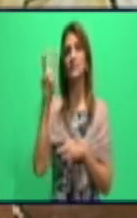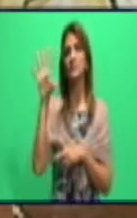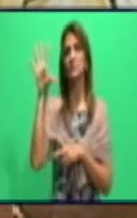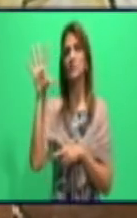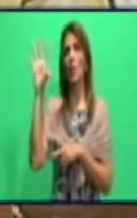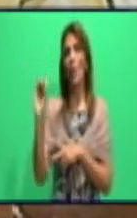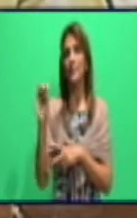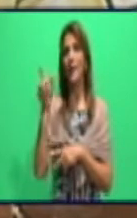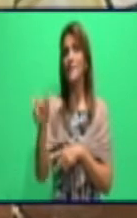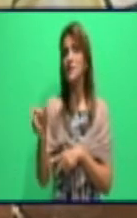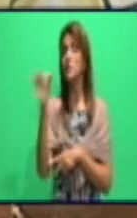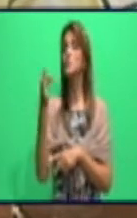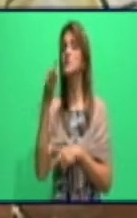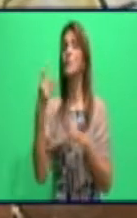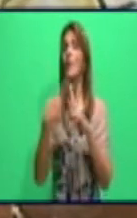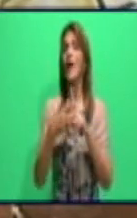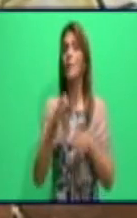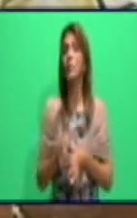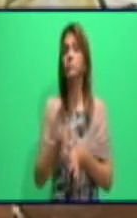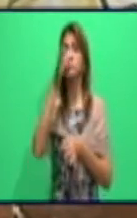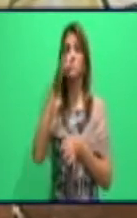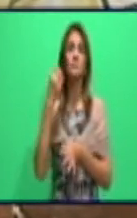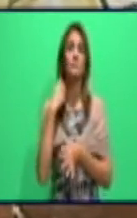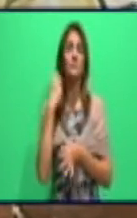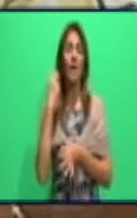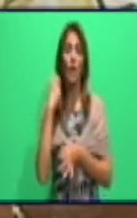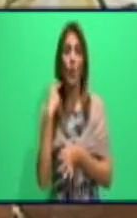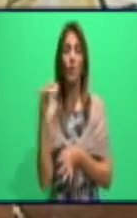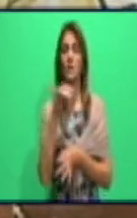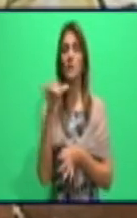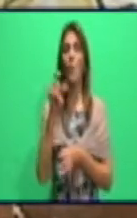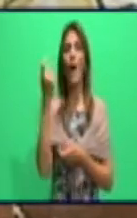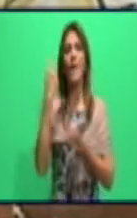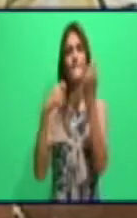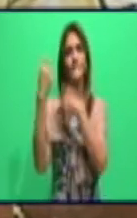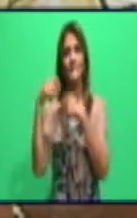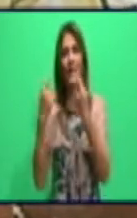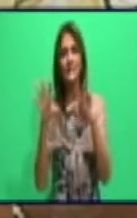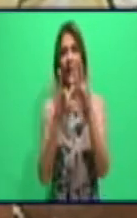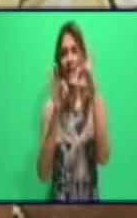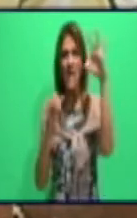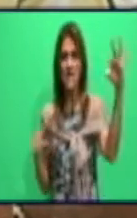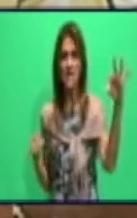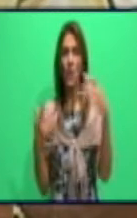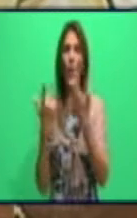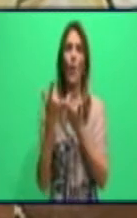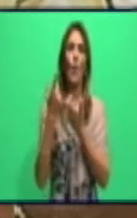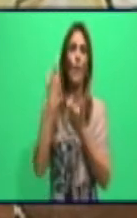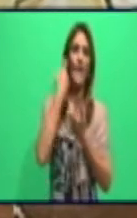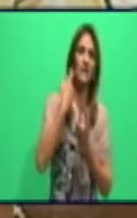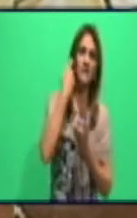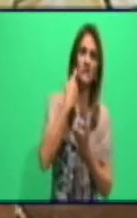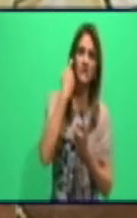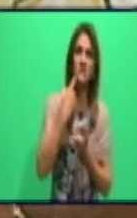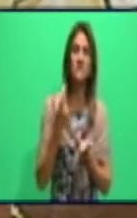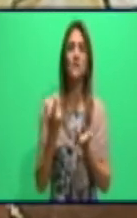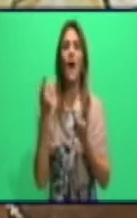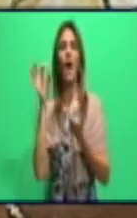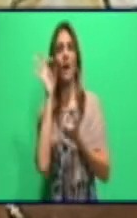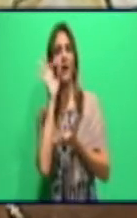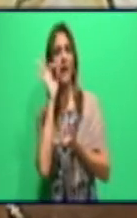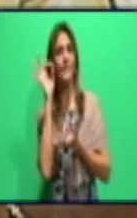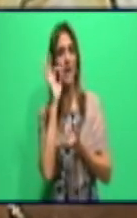municipio vayamos también venta de maquinillas hilo para coser caramelo y ambos el aplicó los precios especulativo